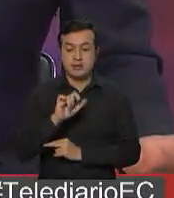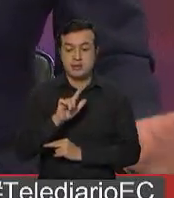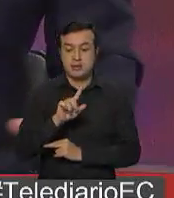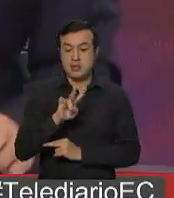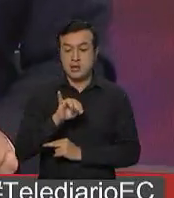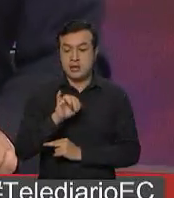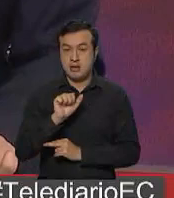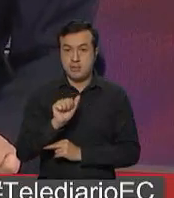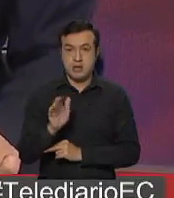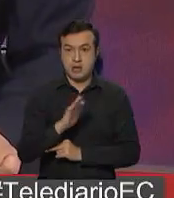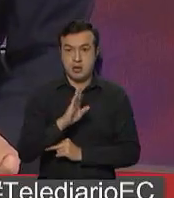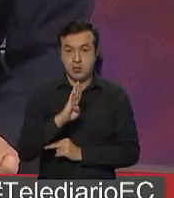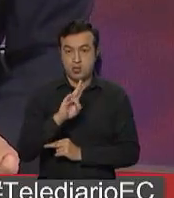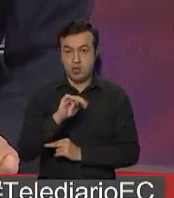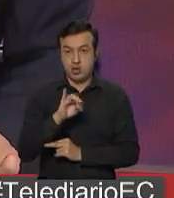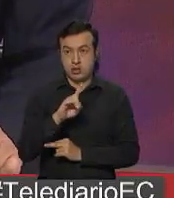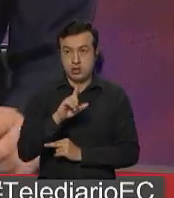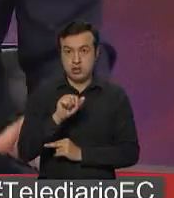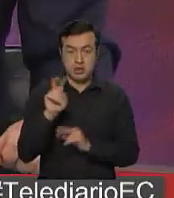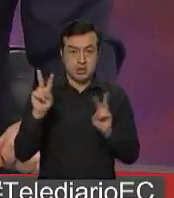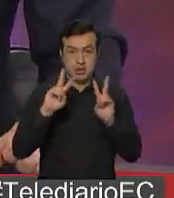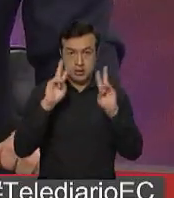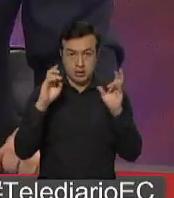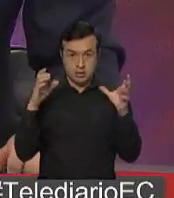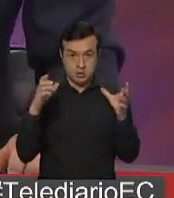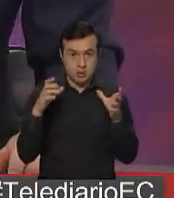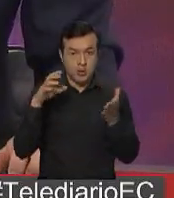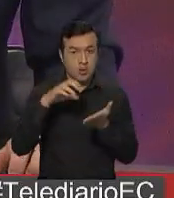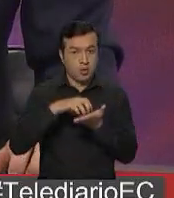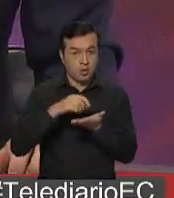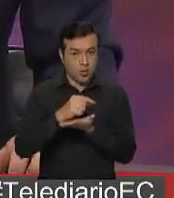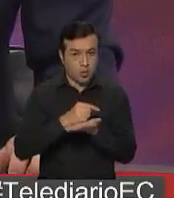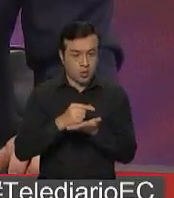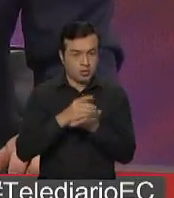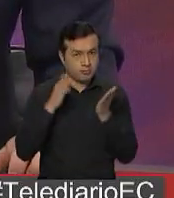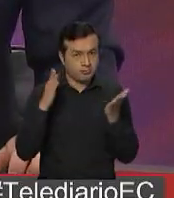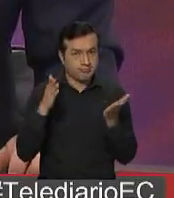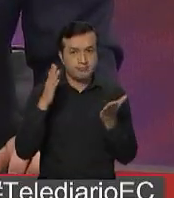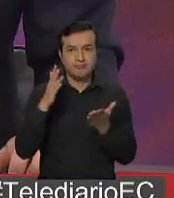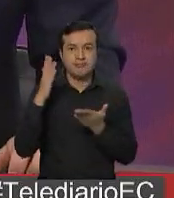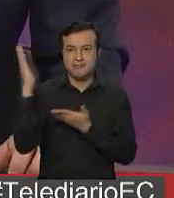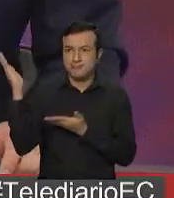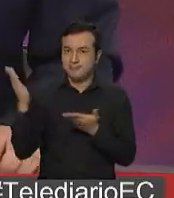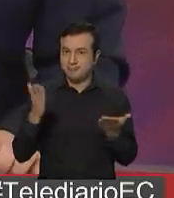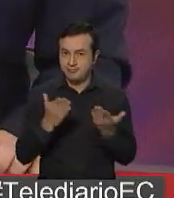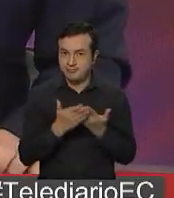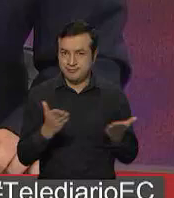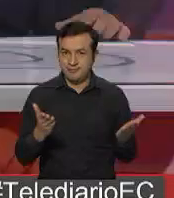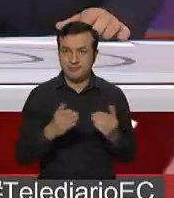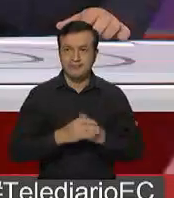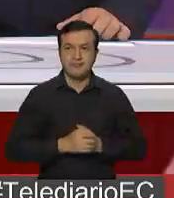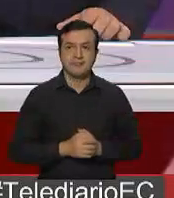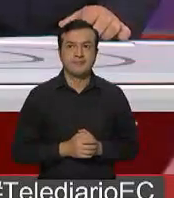Nacional Anticorrupción, capítulo Guayas. Gracias, abogada, por acompañarnos. Bienvenida.